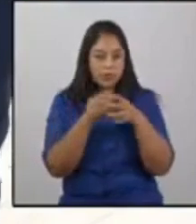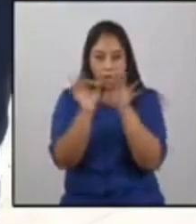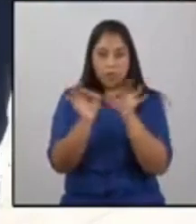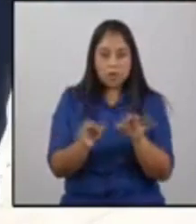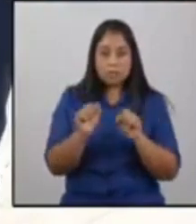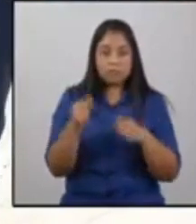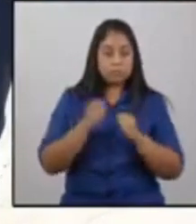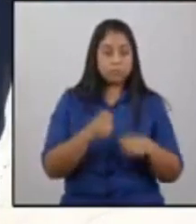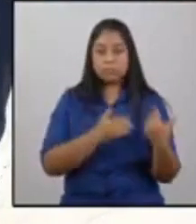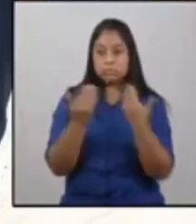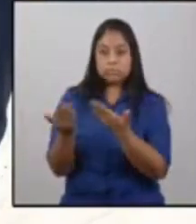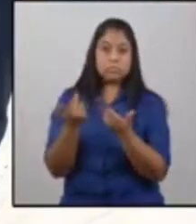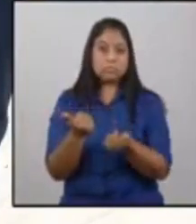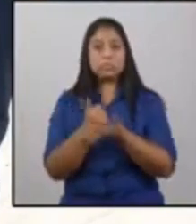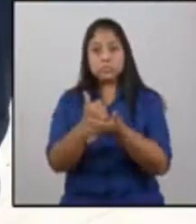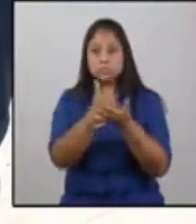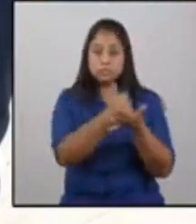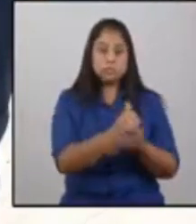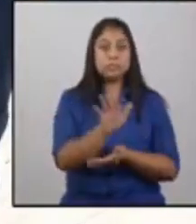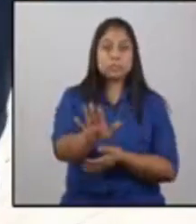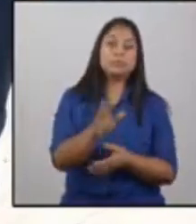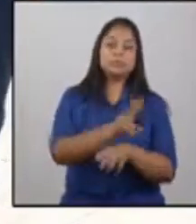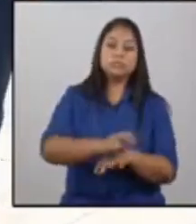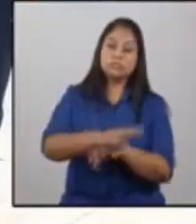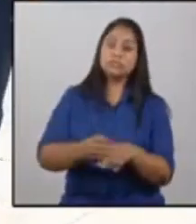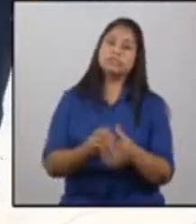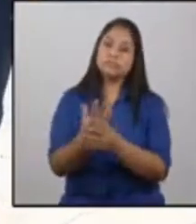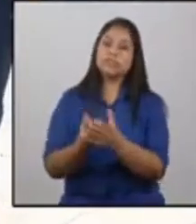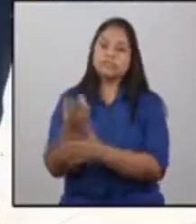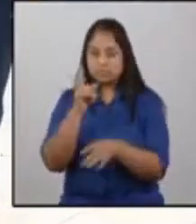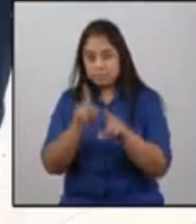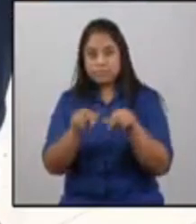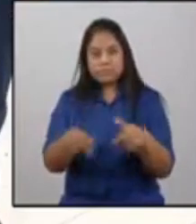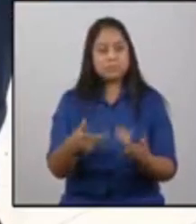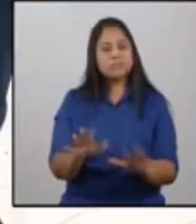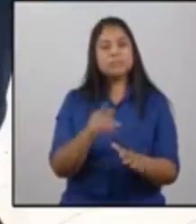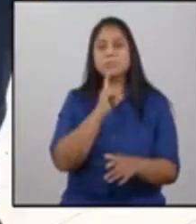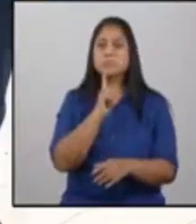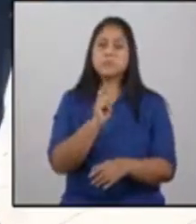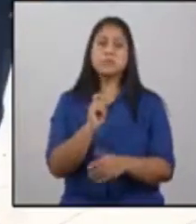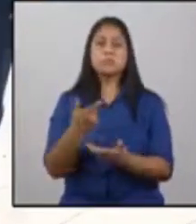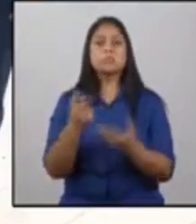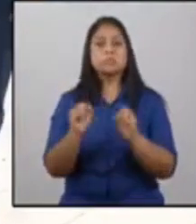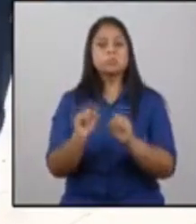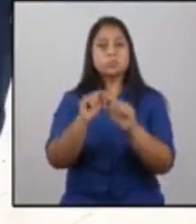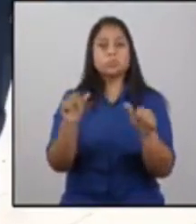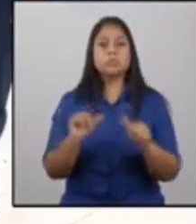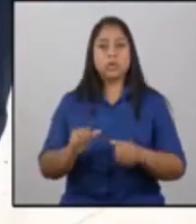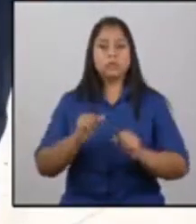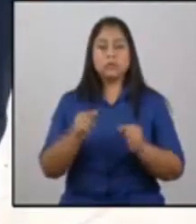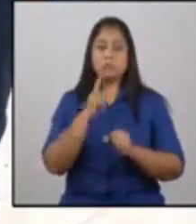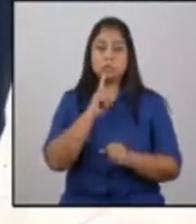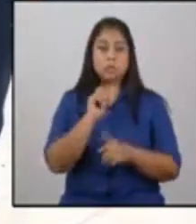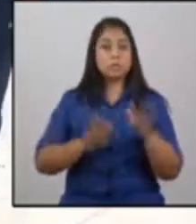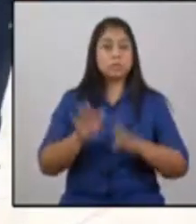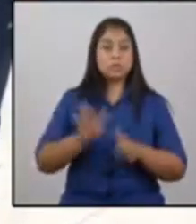llevarles bienestar a sus cultivos y mayor productividad, haciendo que efectivamente puedan tener acceso a mejores